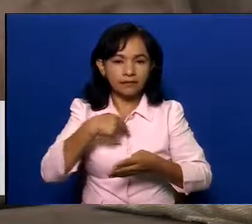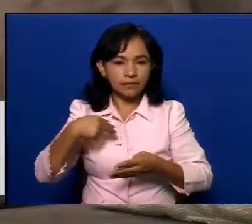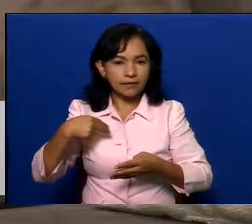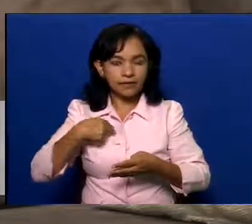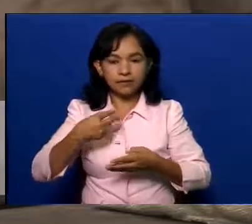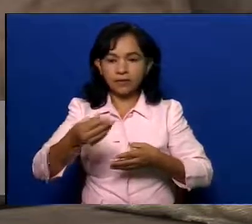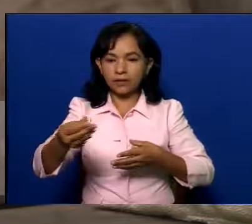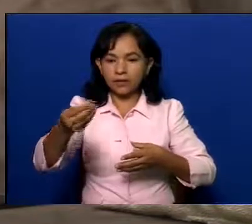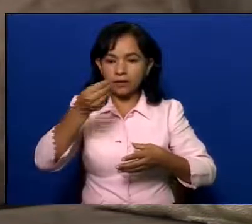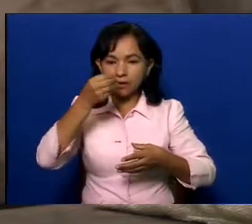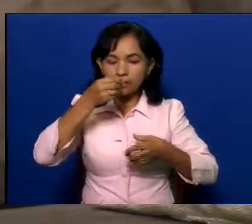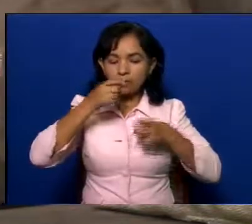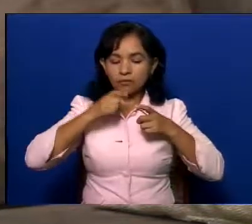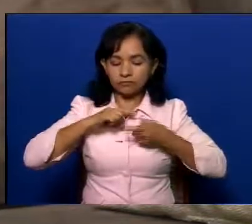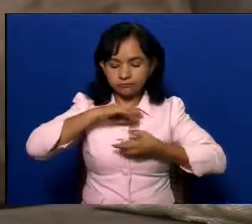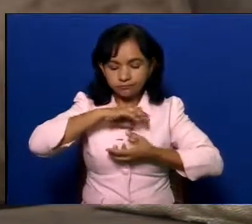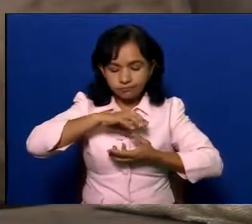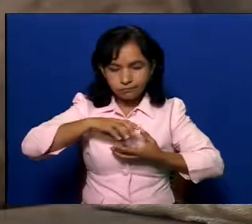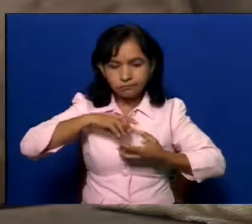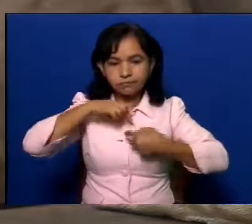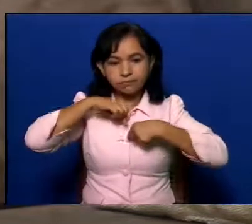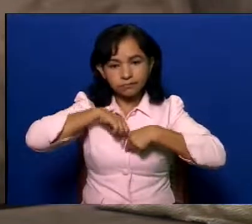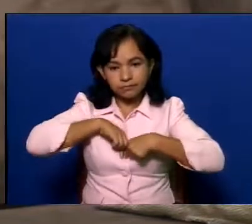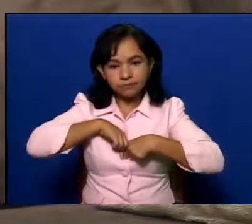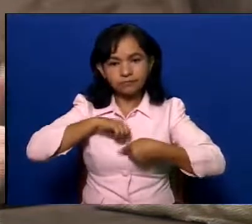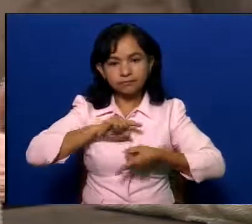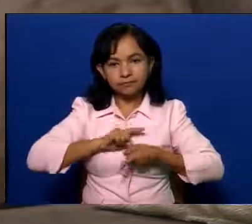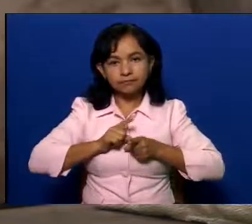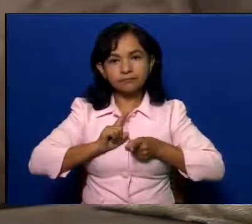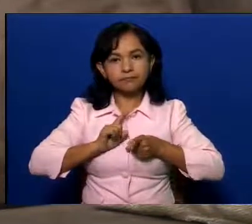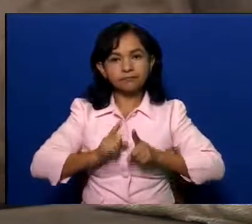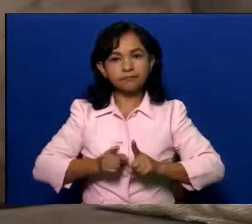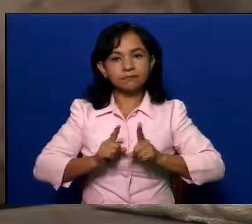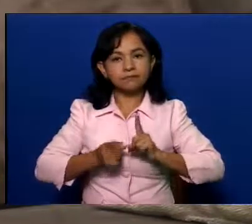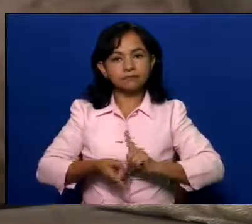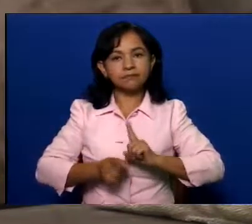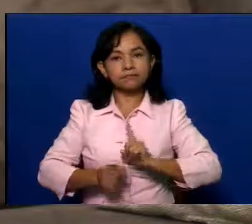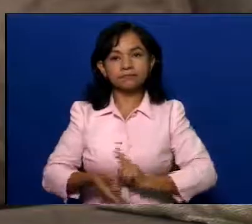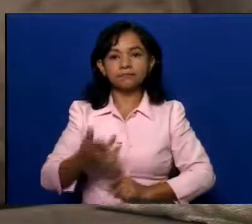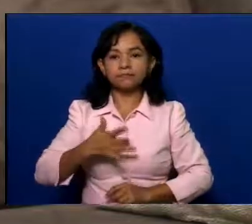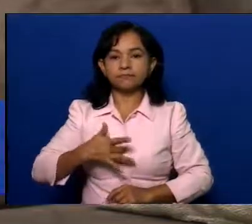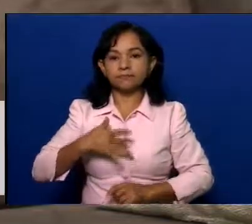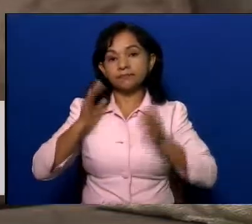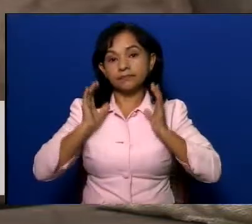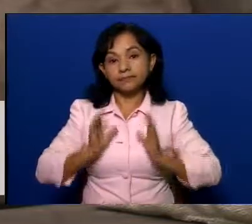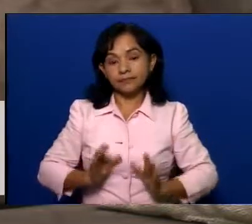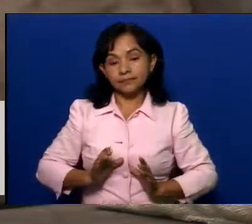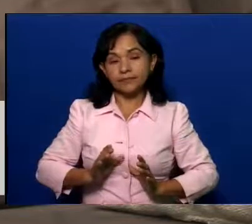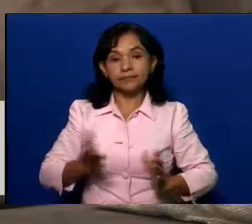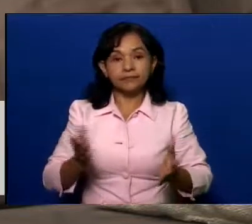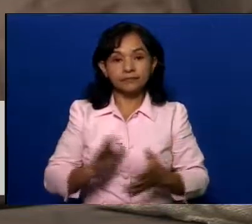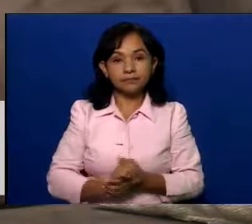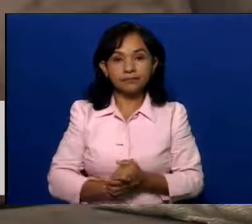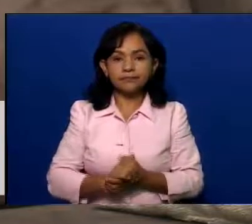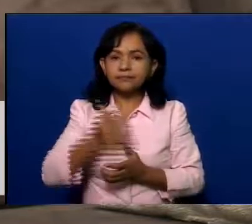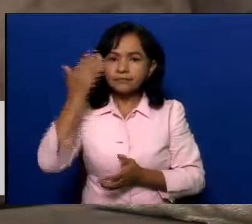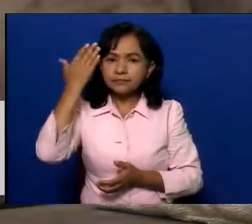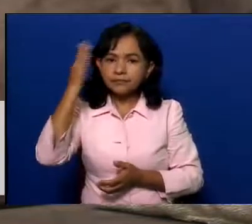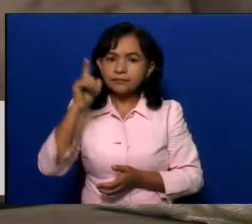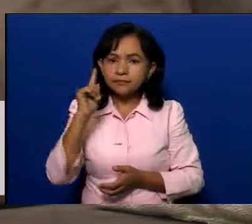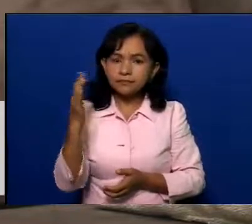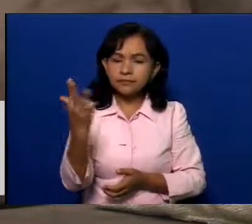que el alimento se procese y se capte de los alimentos lo que necesita el cuerpo. Es de todo sabido también que el